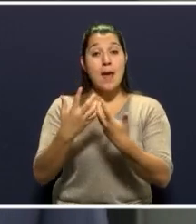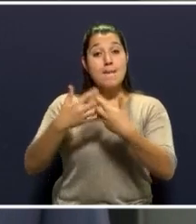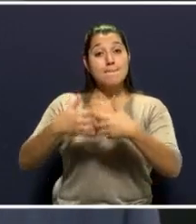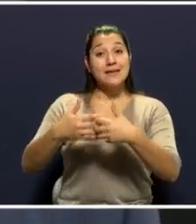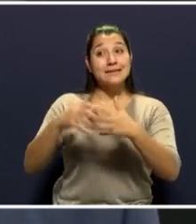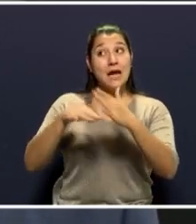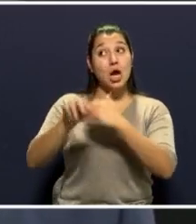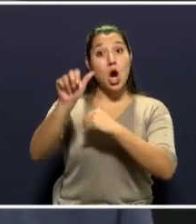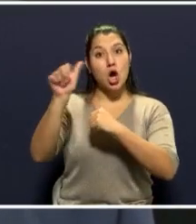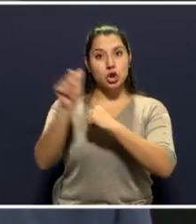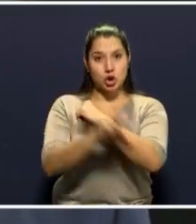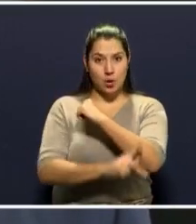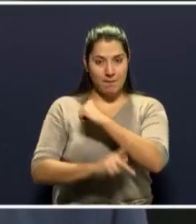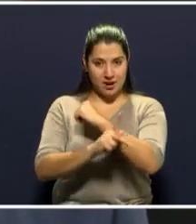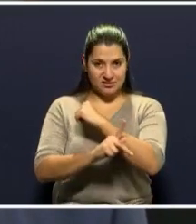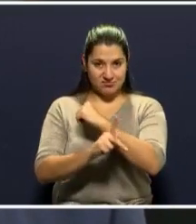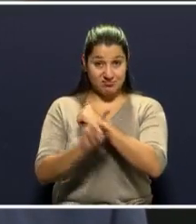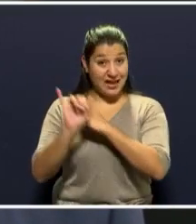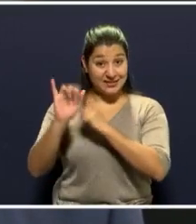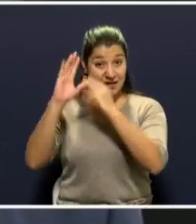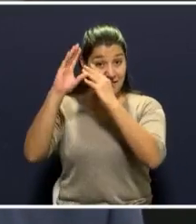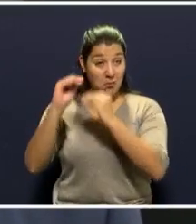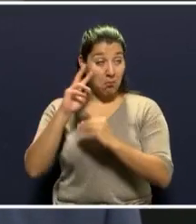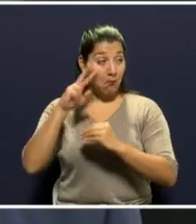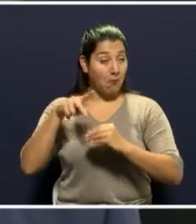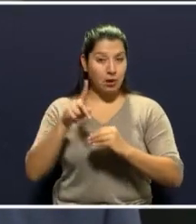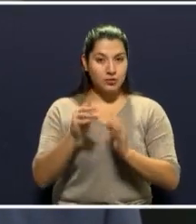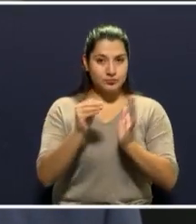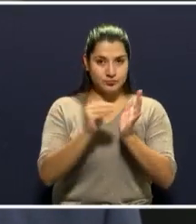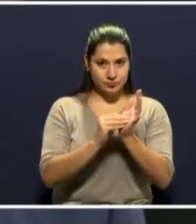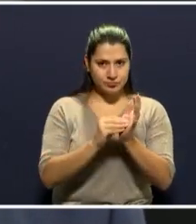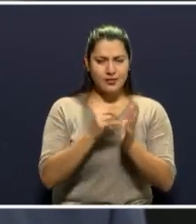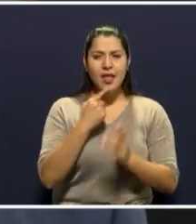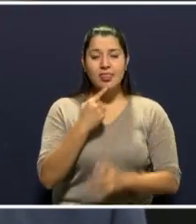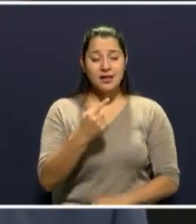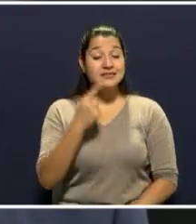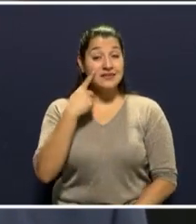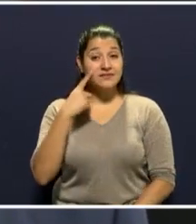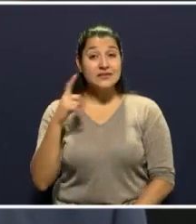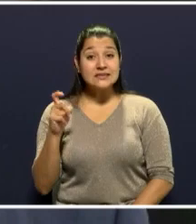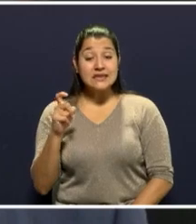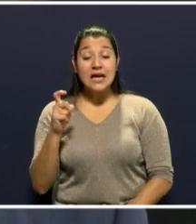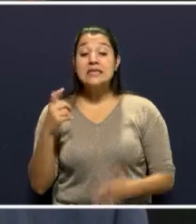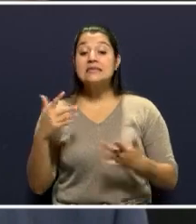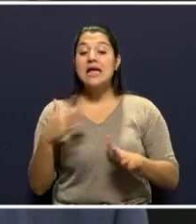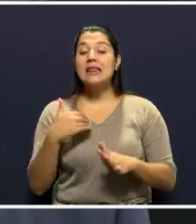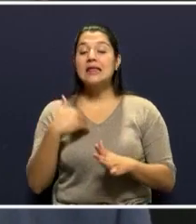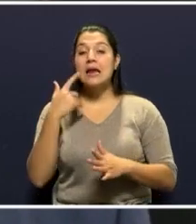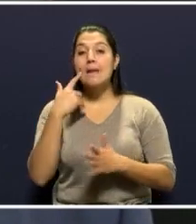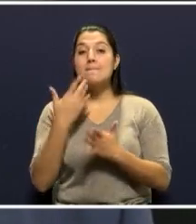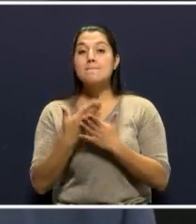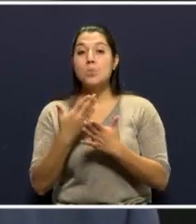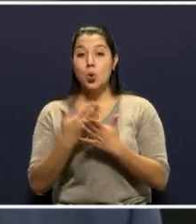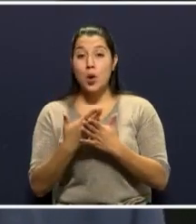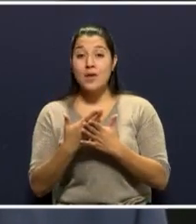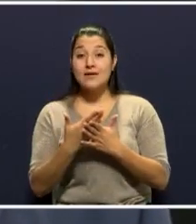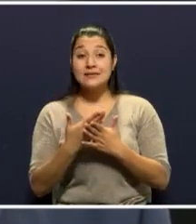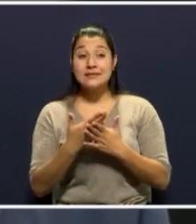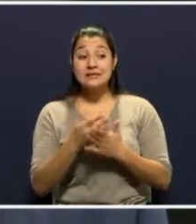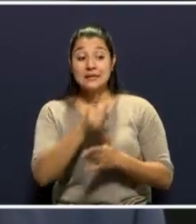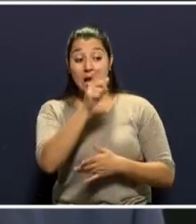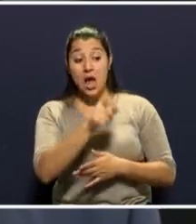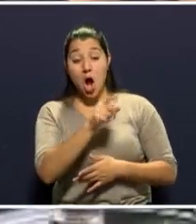el extranjero. Según la Fiscalía, hay pruebas que demuestran que el exdiputado suministró